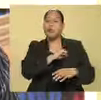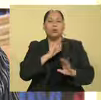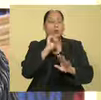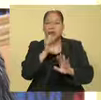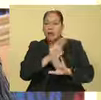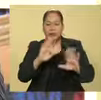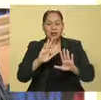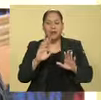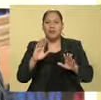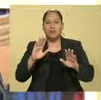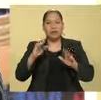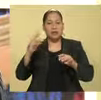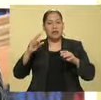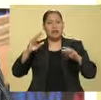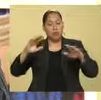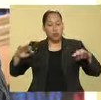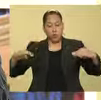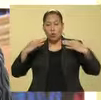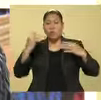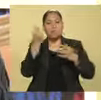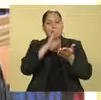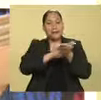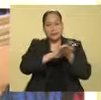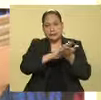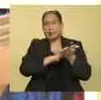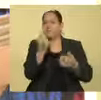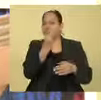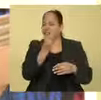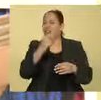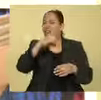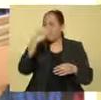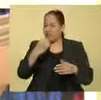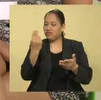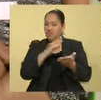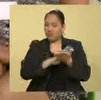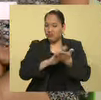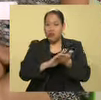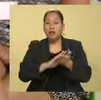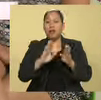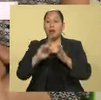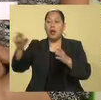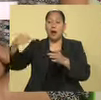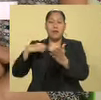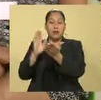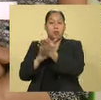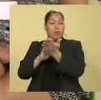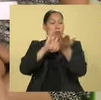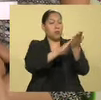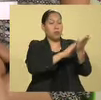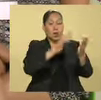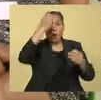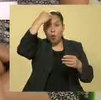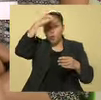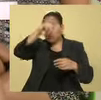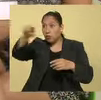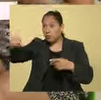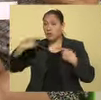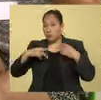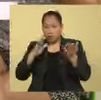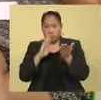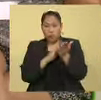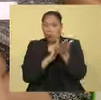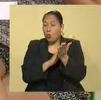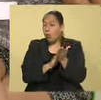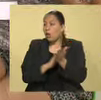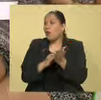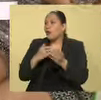tiene nada sano. Hay que olvidarnos. Total y absolutamente, porque acuérdate que es reconocimiento externo. Cuidado, nada tiene que ver con que tú... El en un